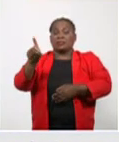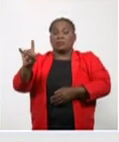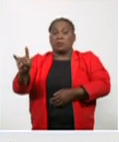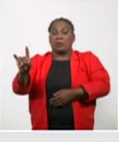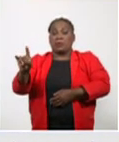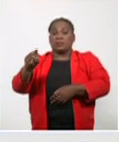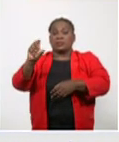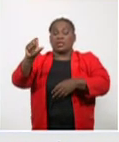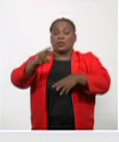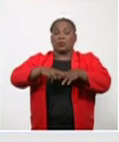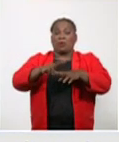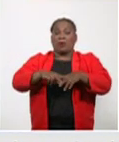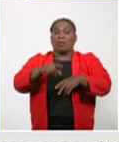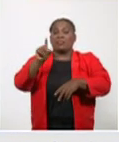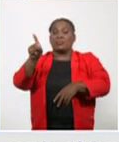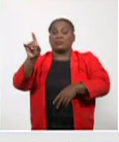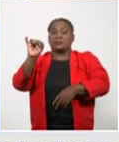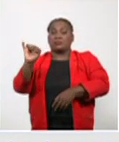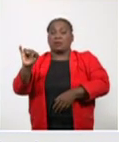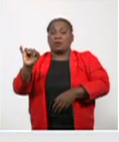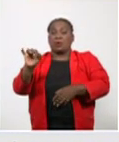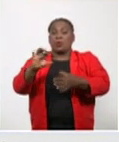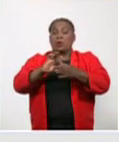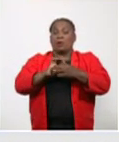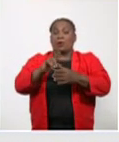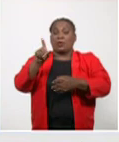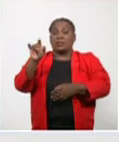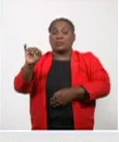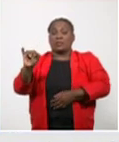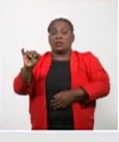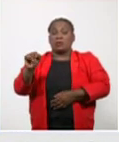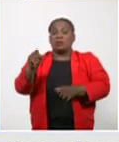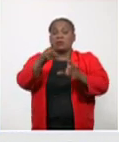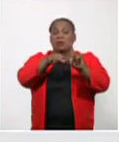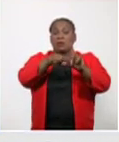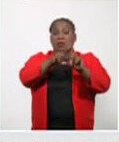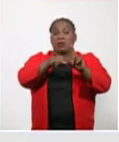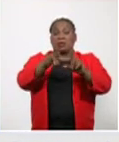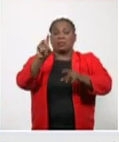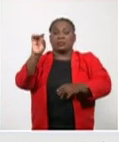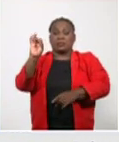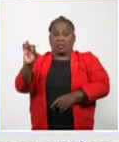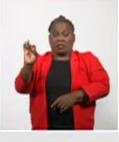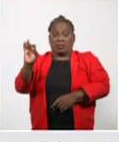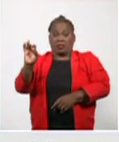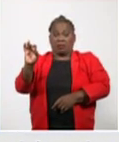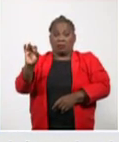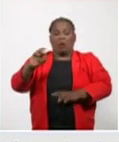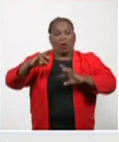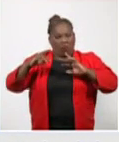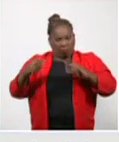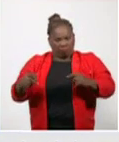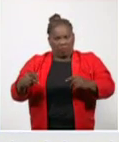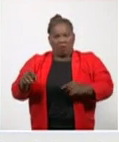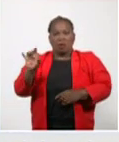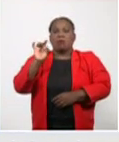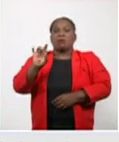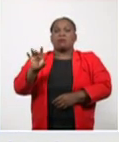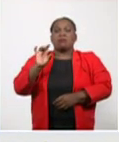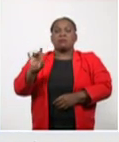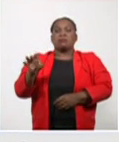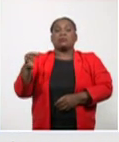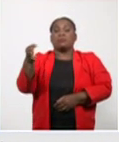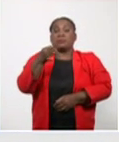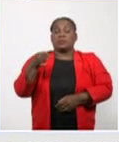16, Guanabacoa 16 y Regla 7. Por eso reitero, los 15 municipios, pero además con cifras